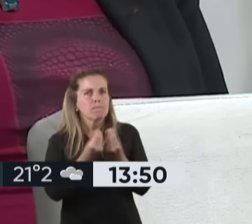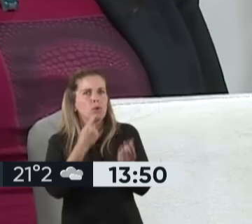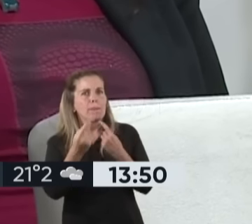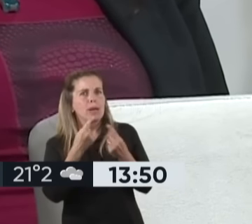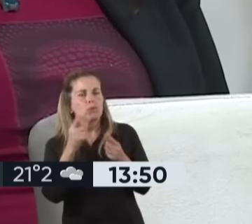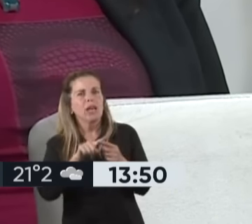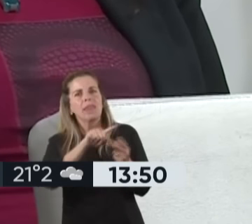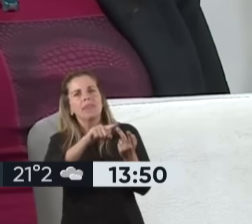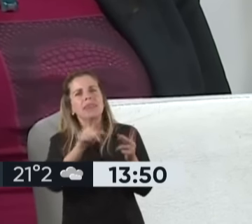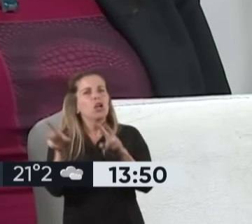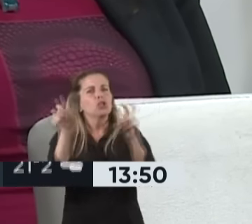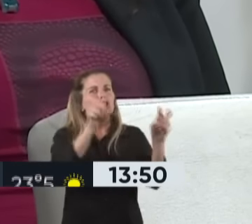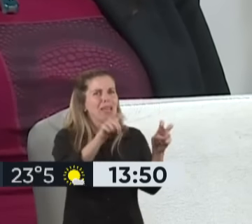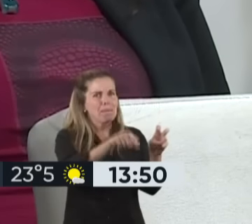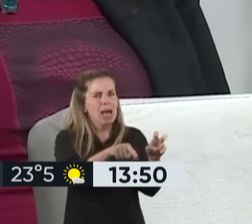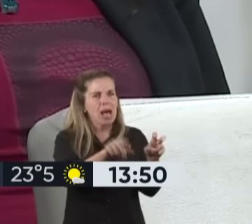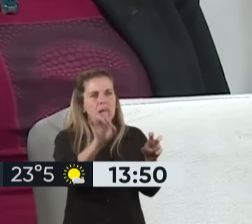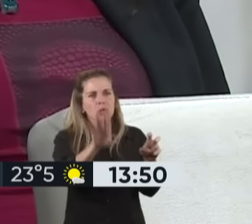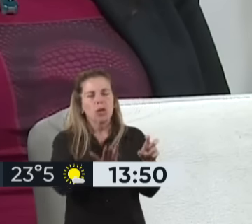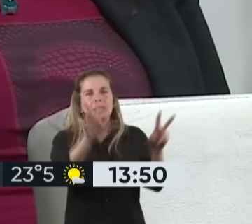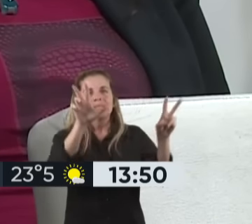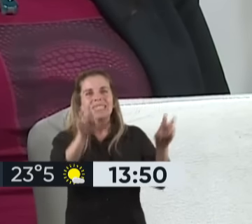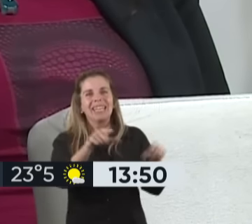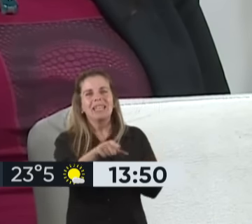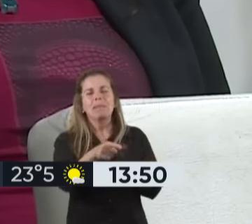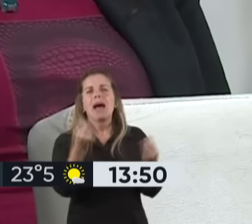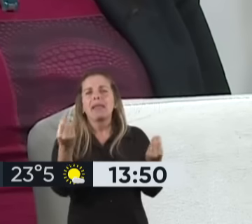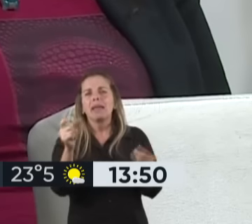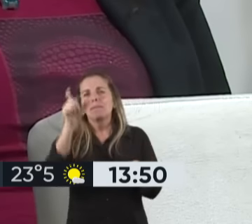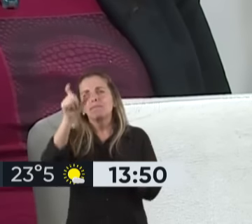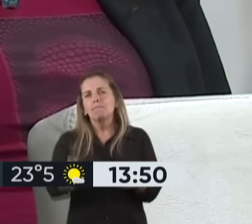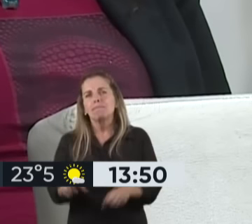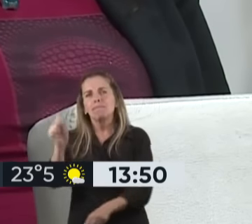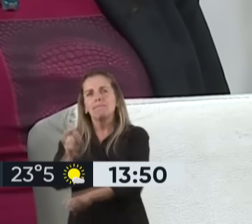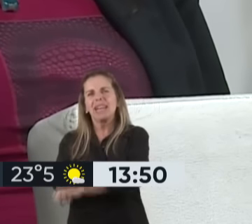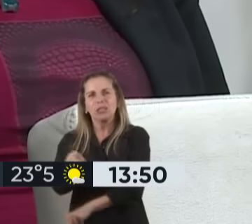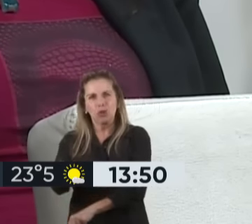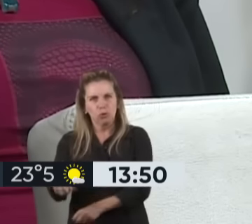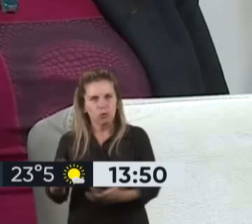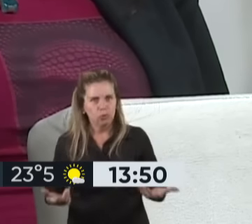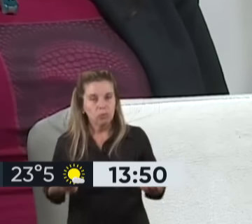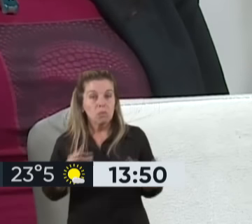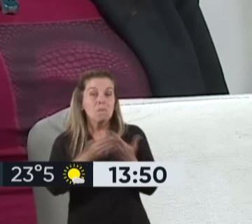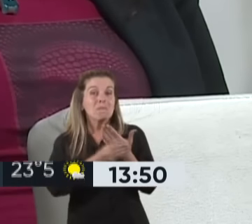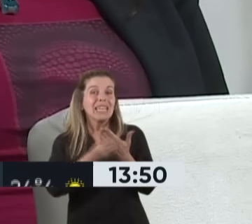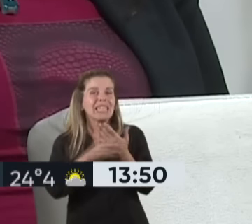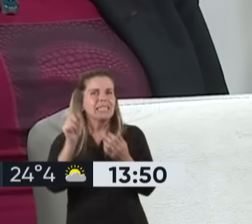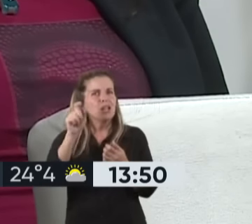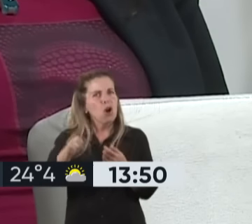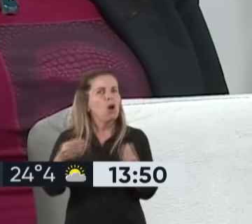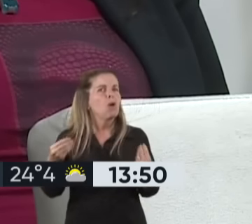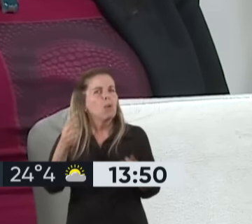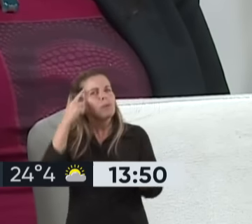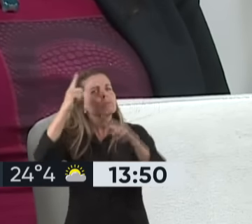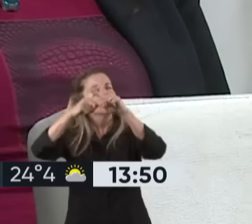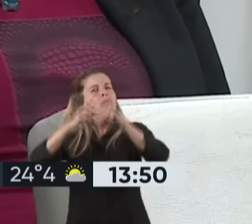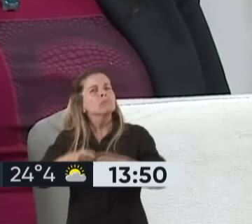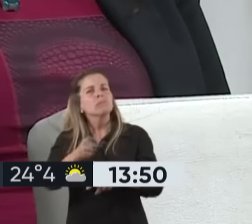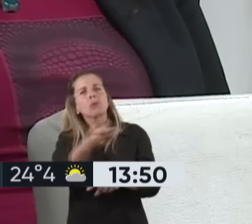tema anterior. Solamente el tema de los presos, ¿cuál es el cálculo que hace el Ministerio de cuál va a ser el aumento de la